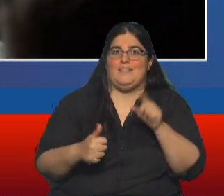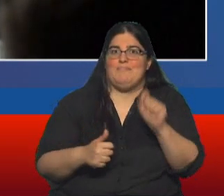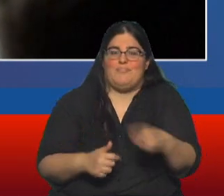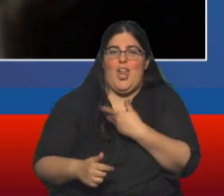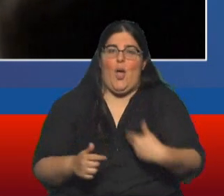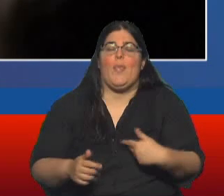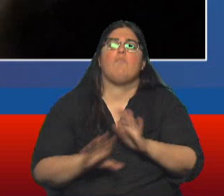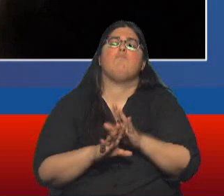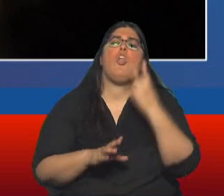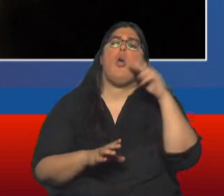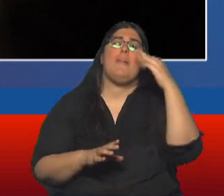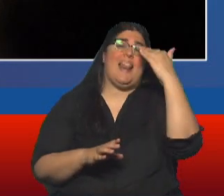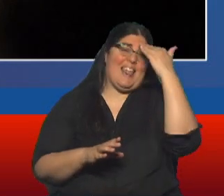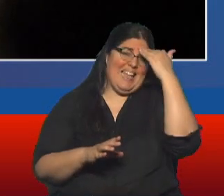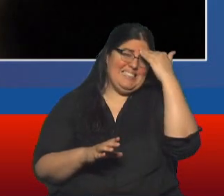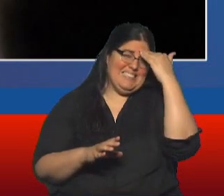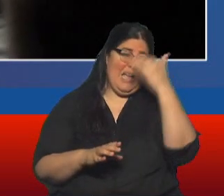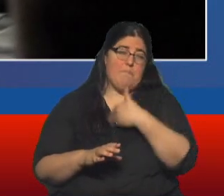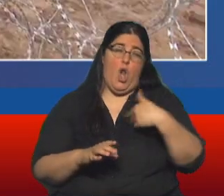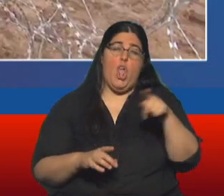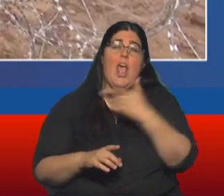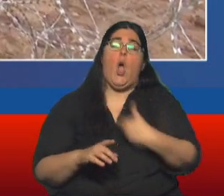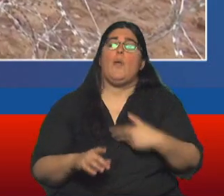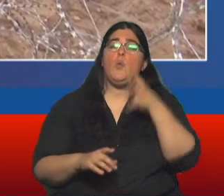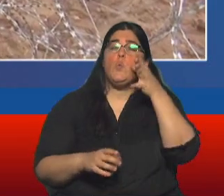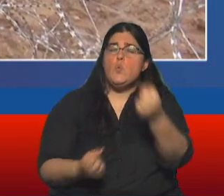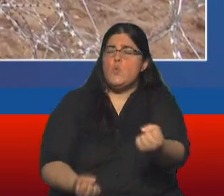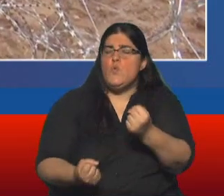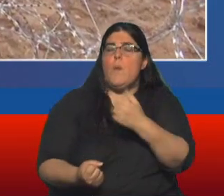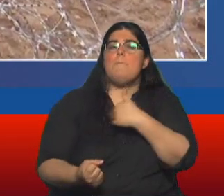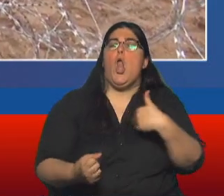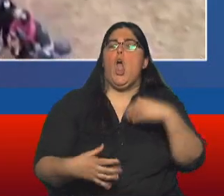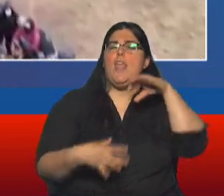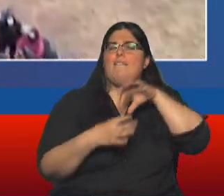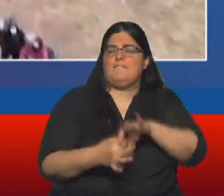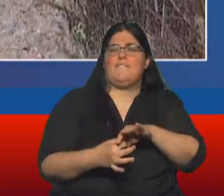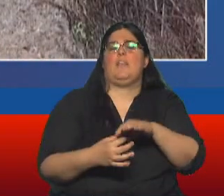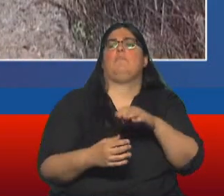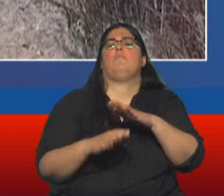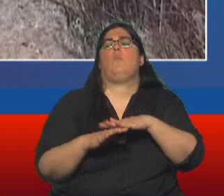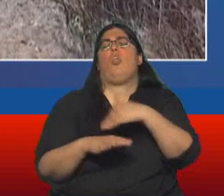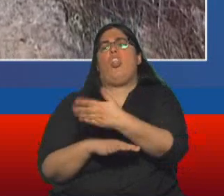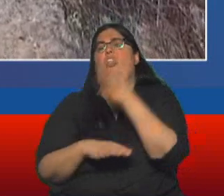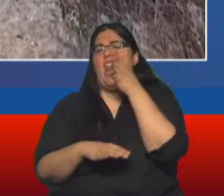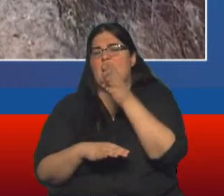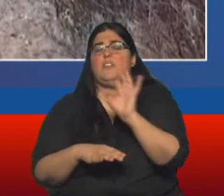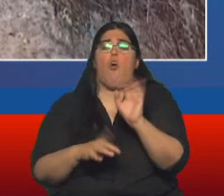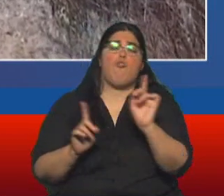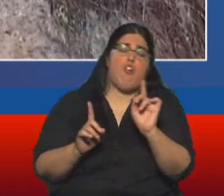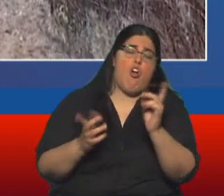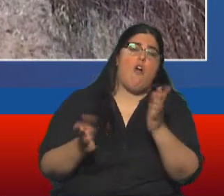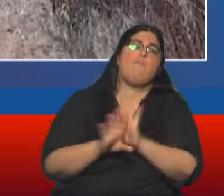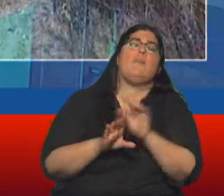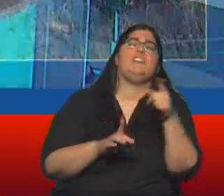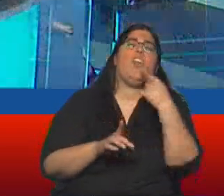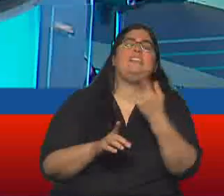tiene desde el año 2015 un gobierno ultranacionalista, que podemos debatir si es de extrema derecha o no, pero está por ese lado. Soberanista,